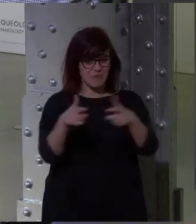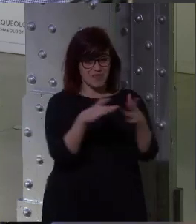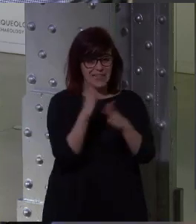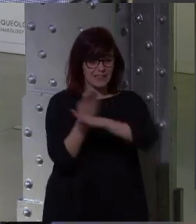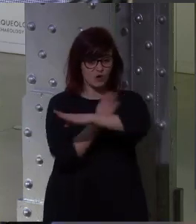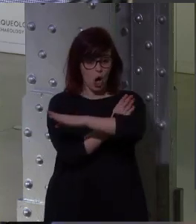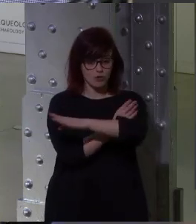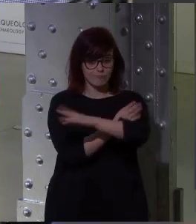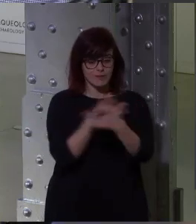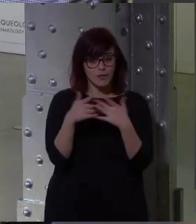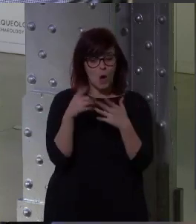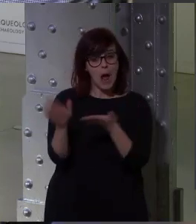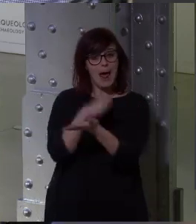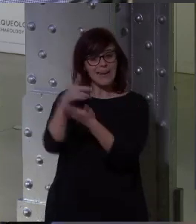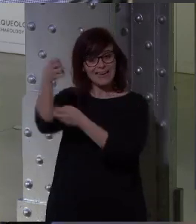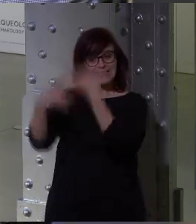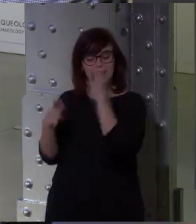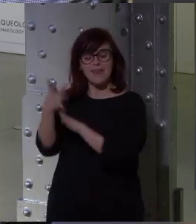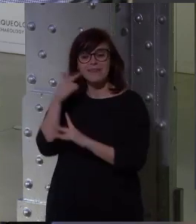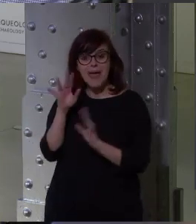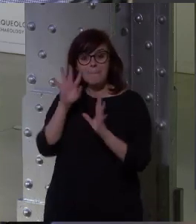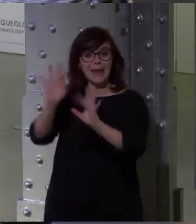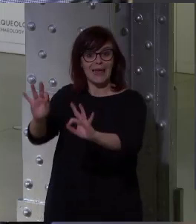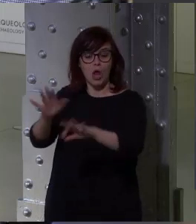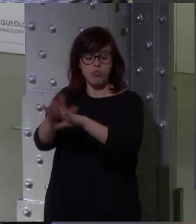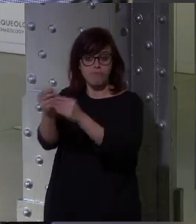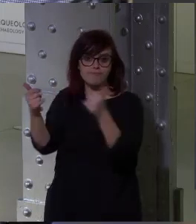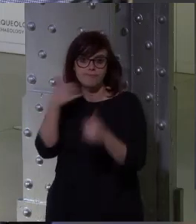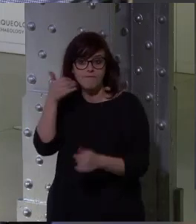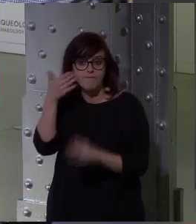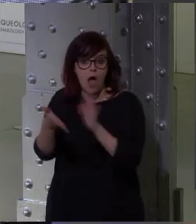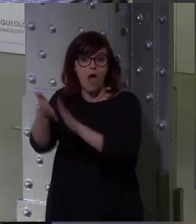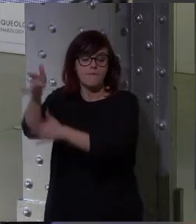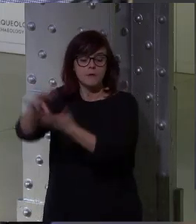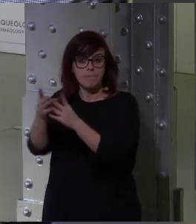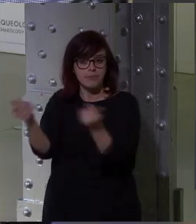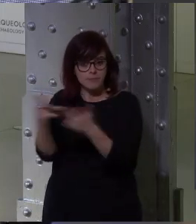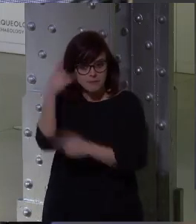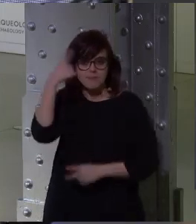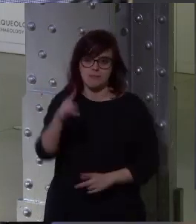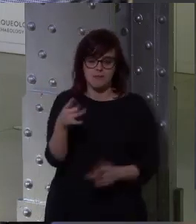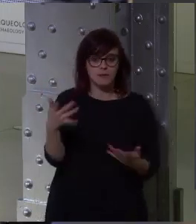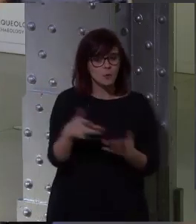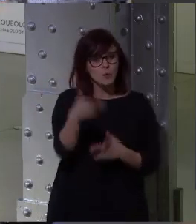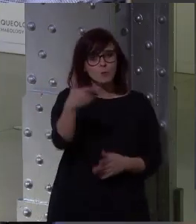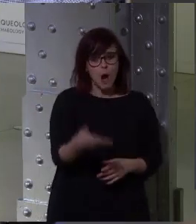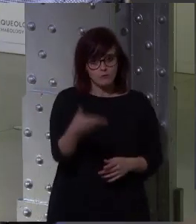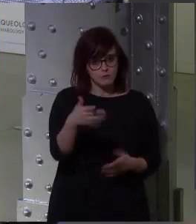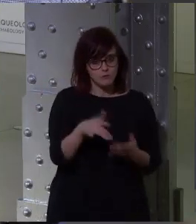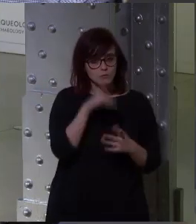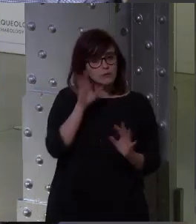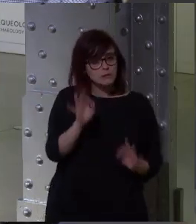tiburones entran dentro de las listas en peligro crítico. Es claro que es importante